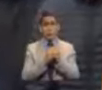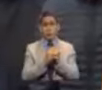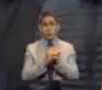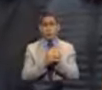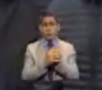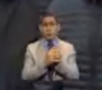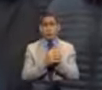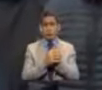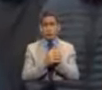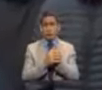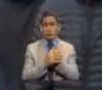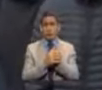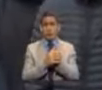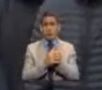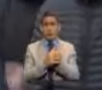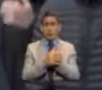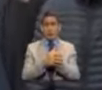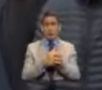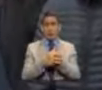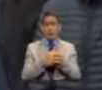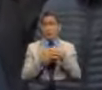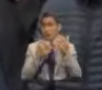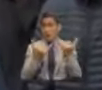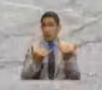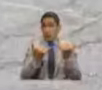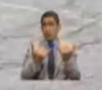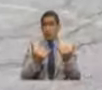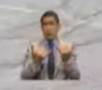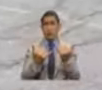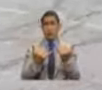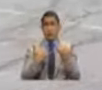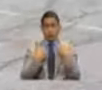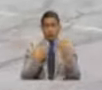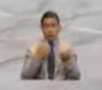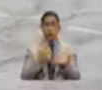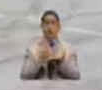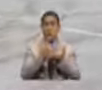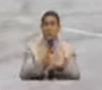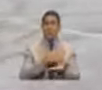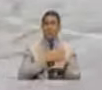tengo, un sueño y un anhelo que quiero portar el uniforme de mi patria.